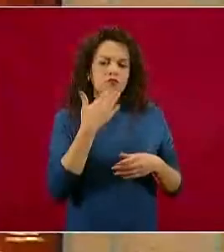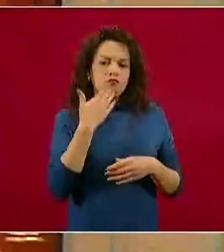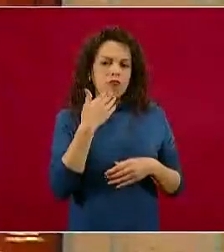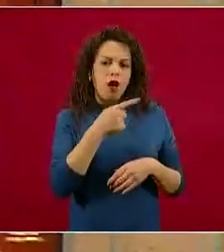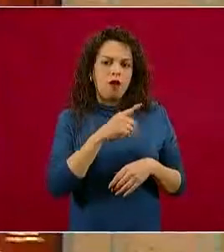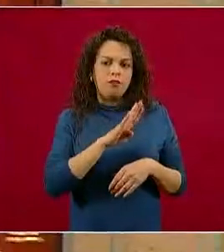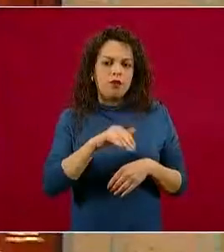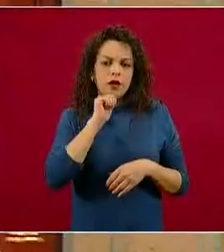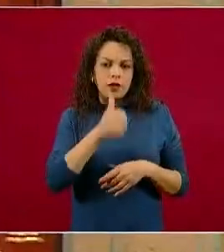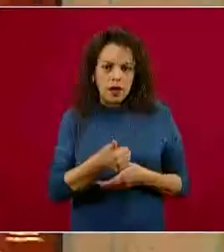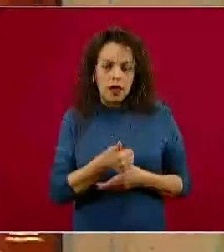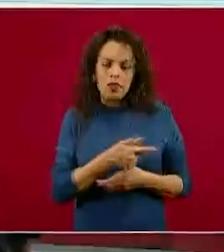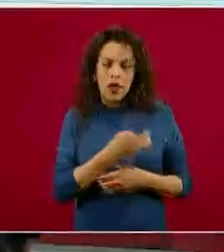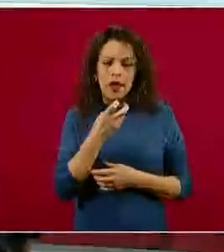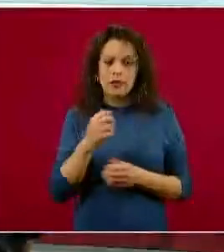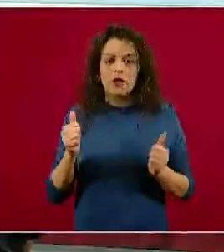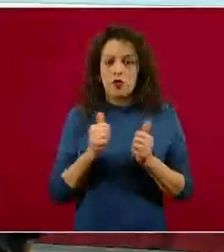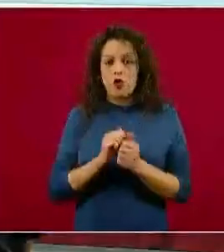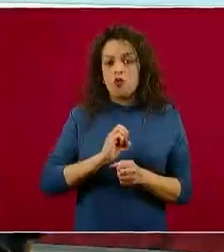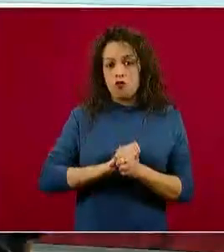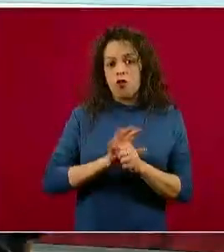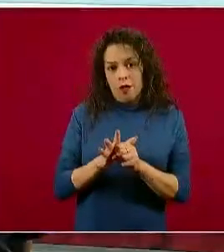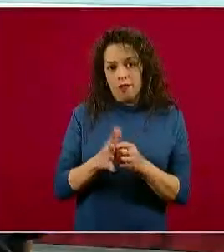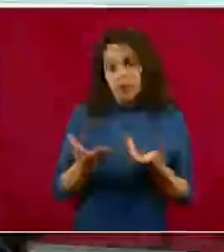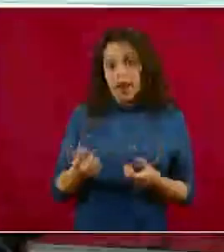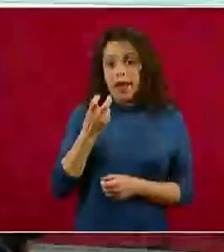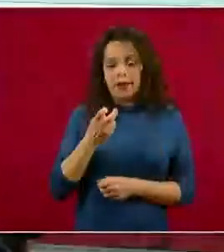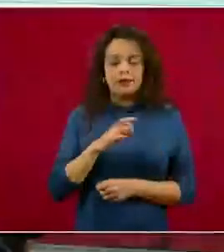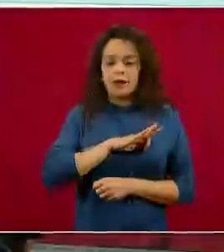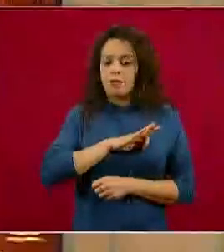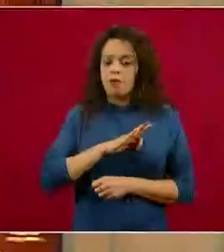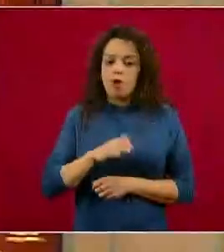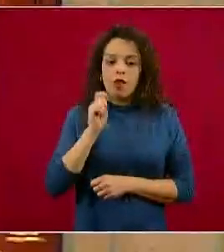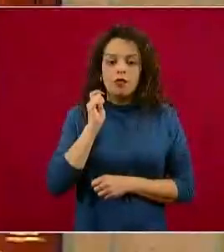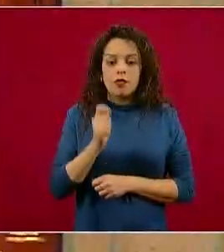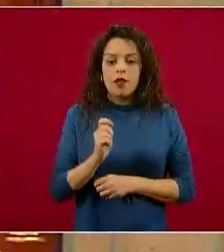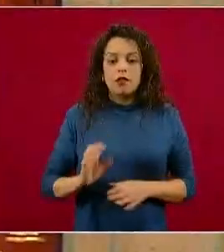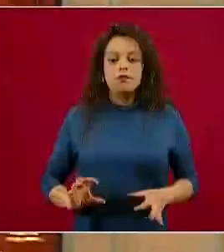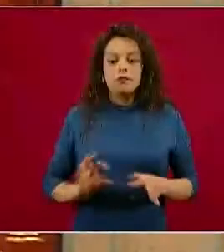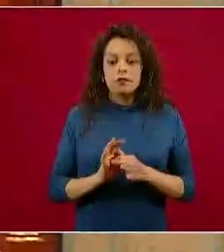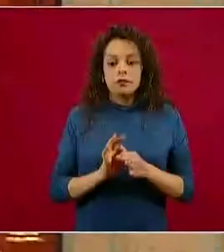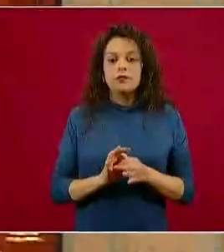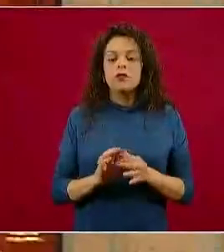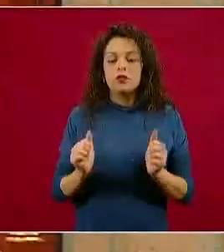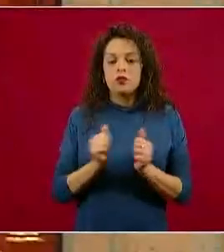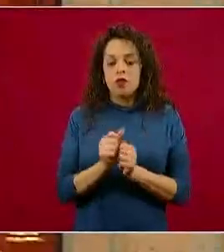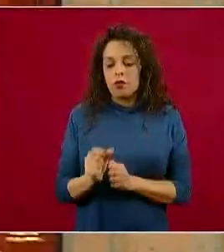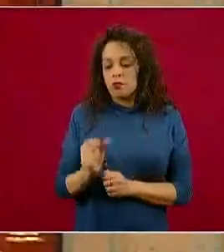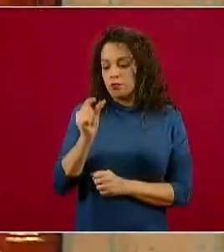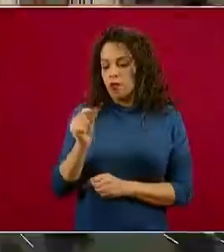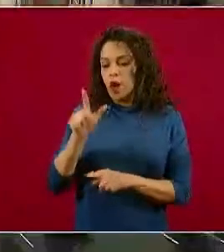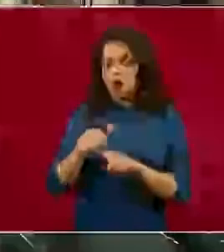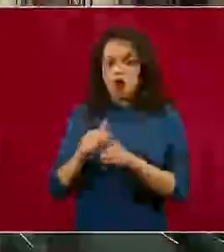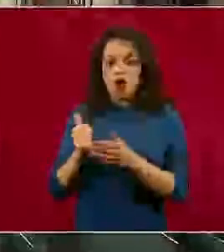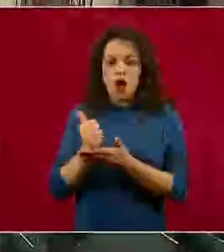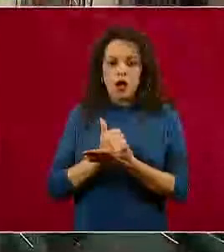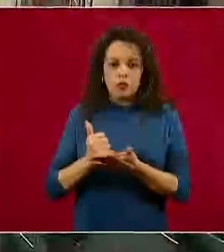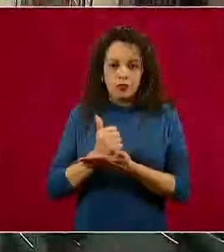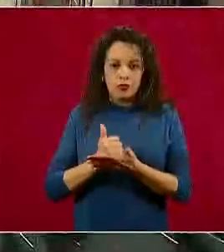a COVID-19 y entonces pasará inmediatamente a formar parte de las barras de color azul, es decir, se suma